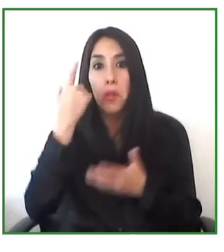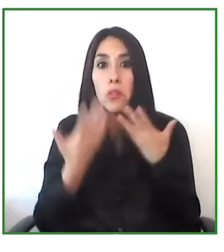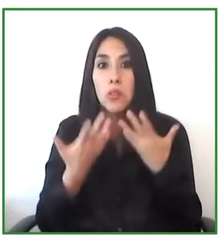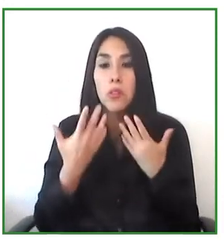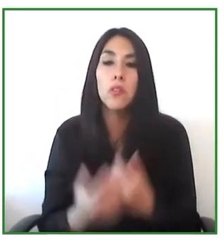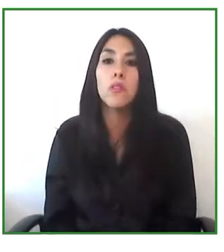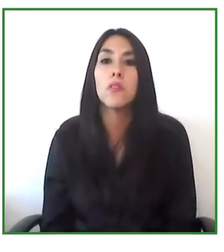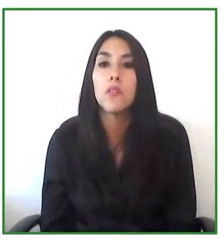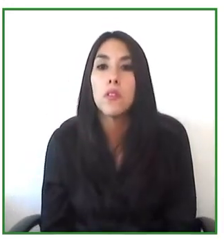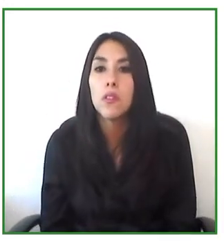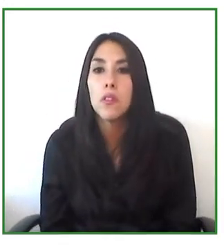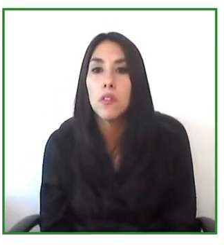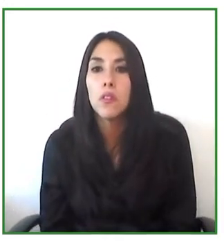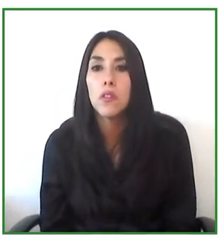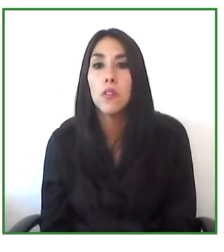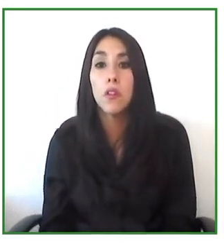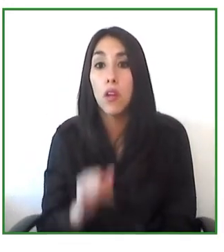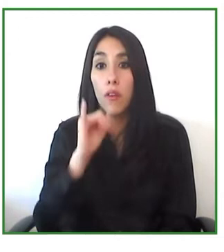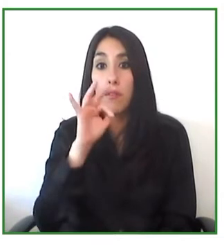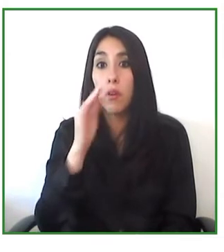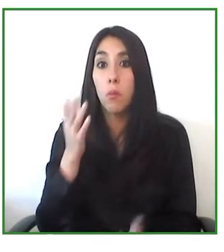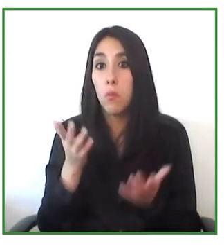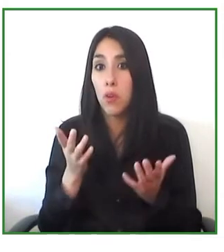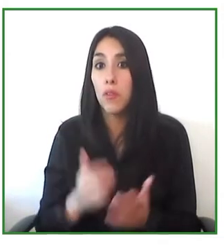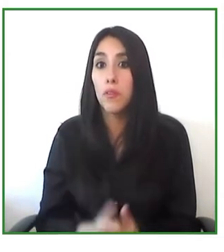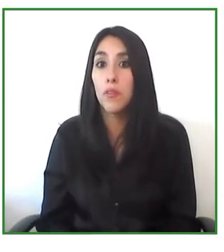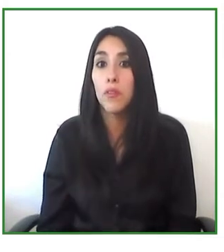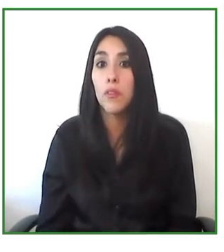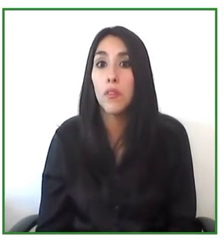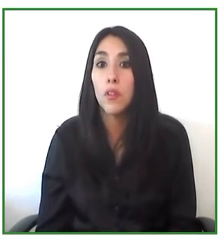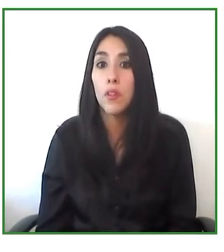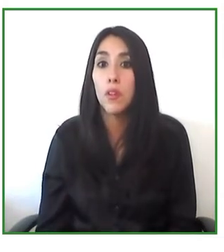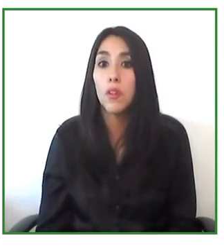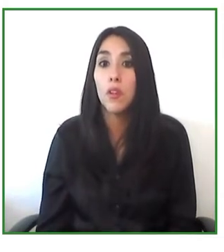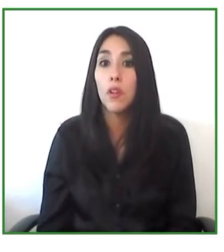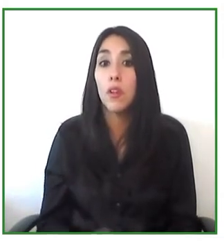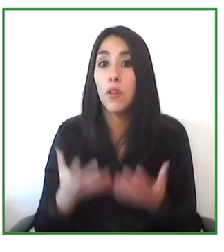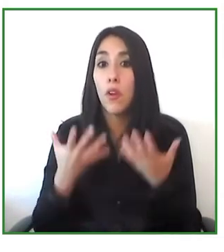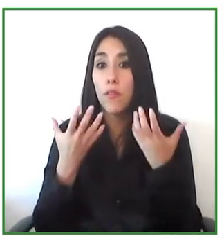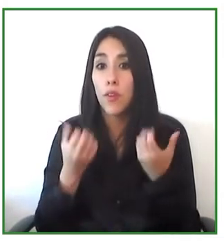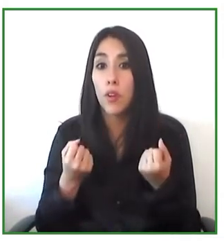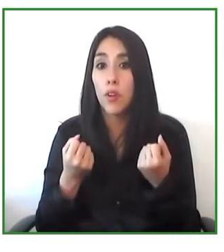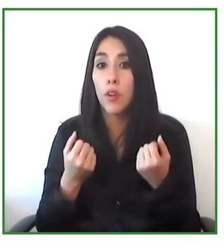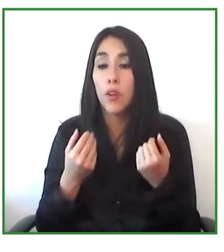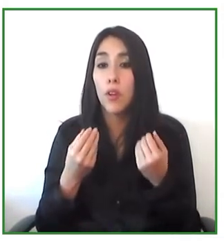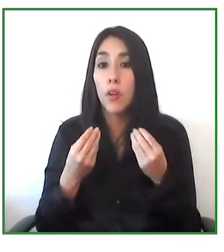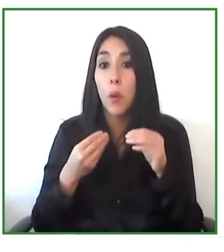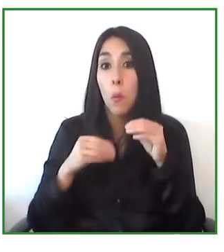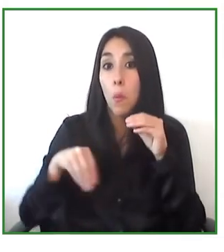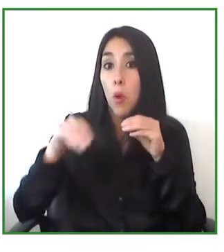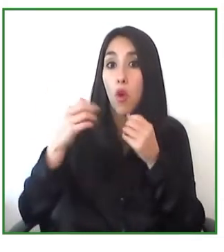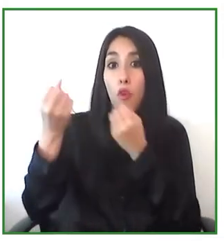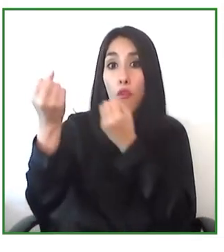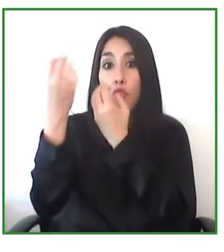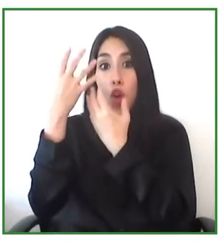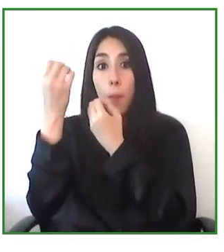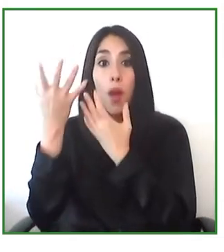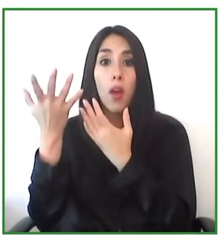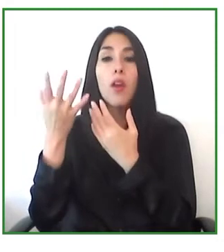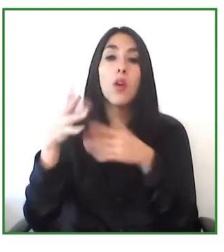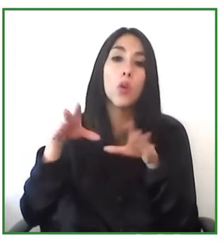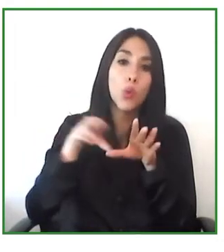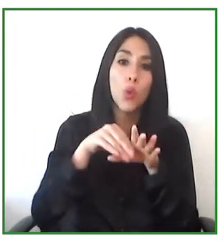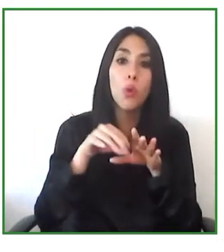como se tiene más informaciones, una inclusión mejor, vamos a tener una mejor tasa de retención